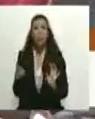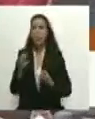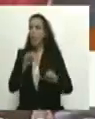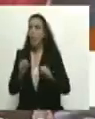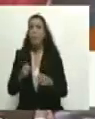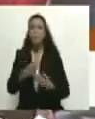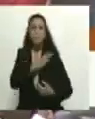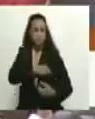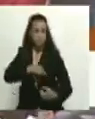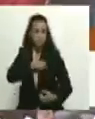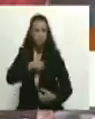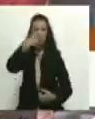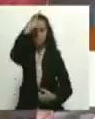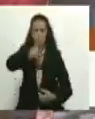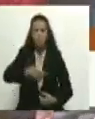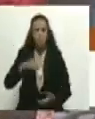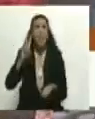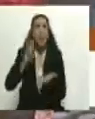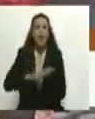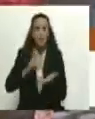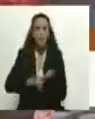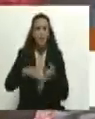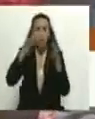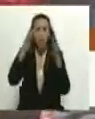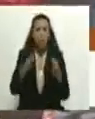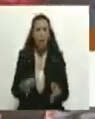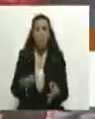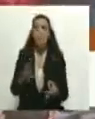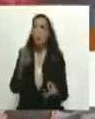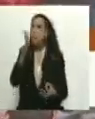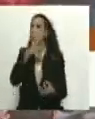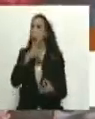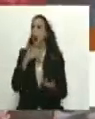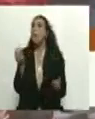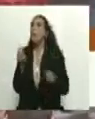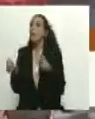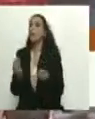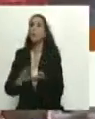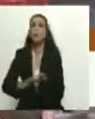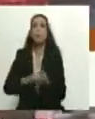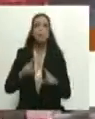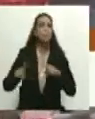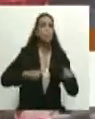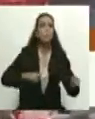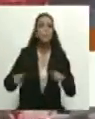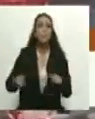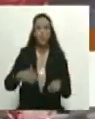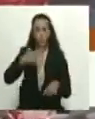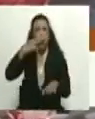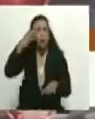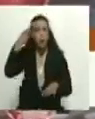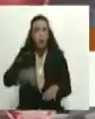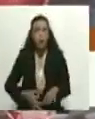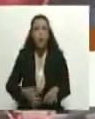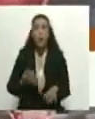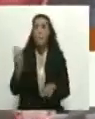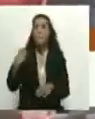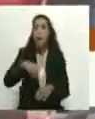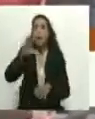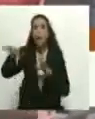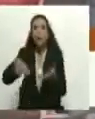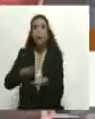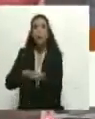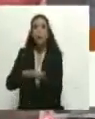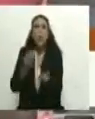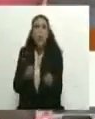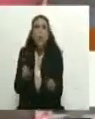moral para decirle a su pueblo, mira, no hay, pero aquí estoy yo, vamos a ver cómo hacemos. Y yo estoy seguro que más de un caso se ha